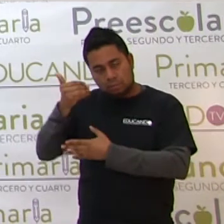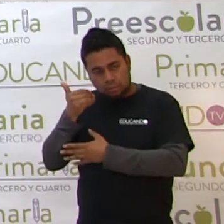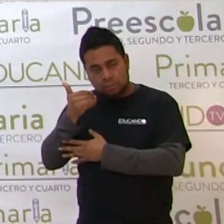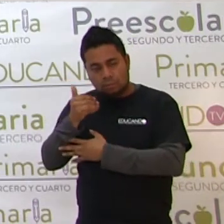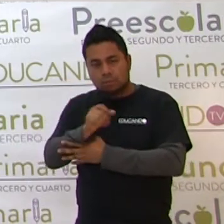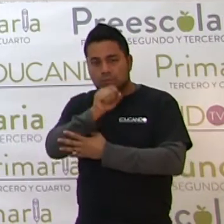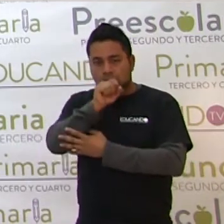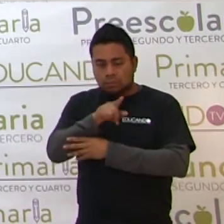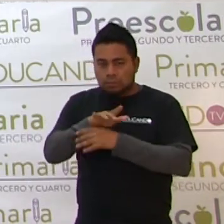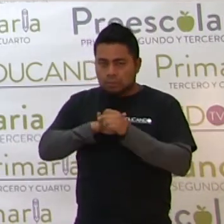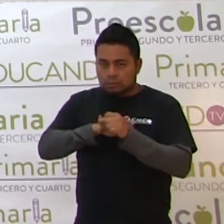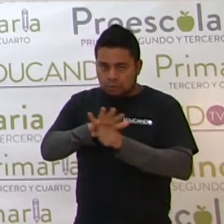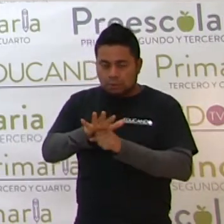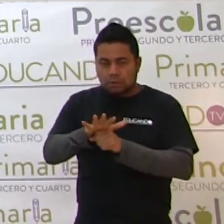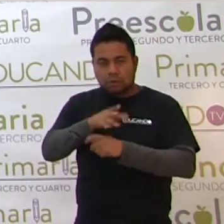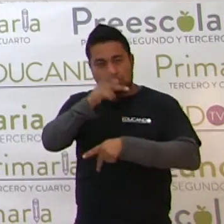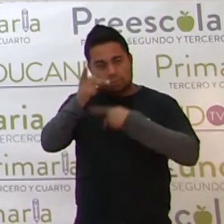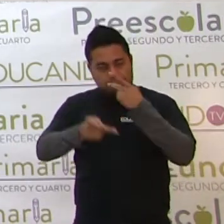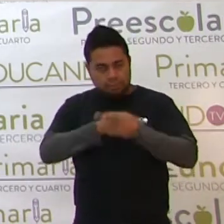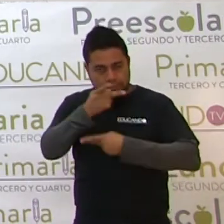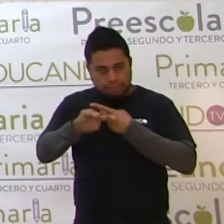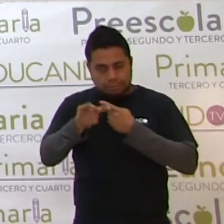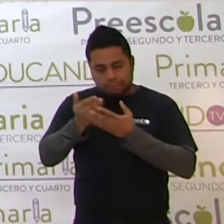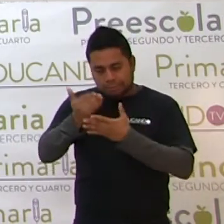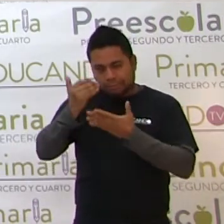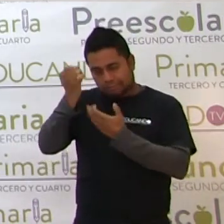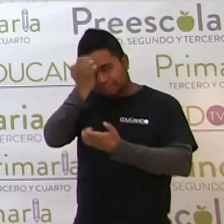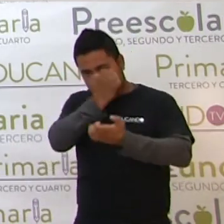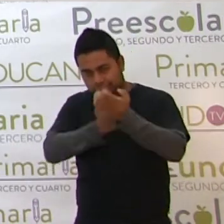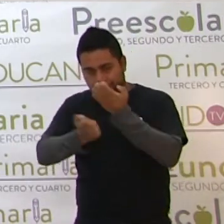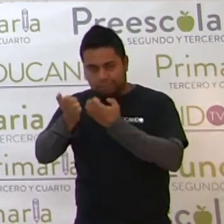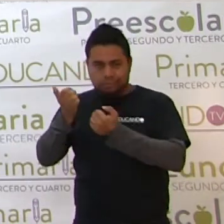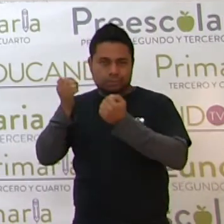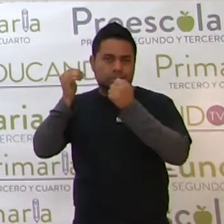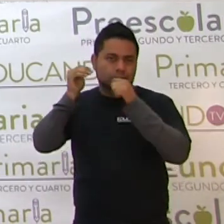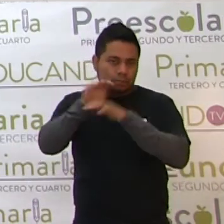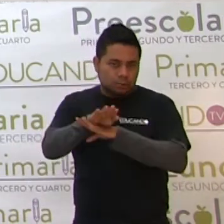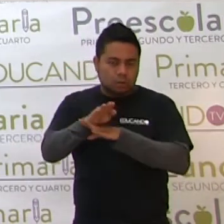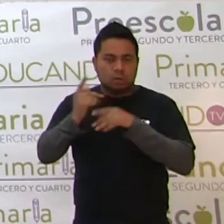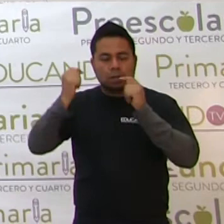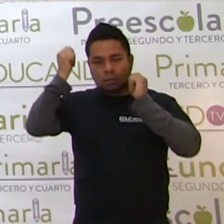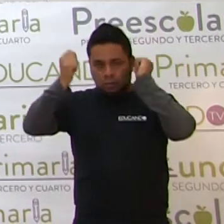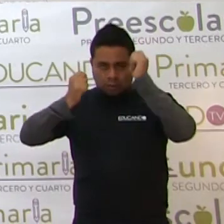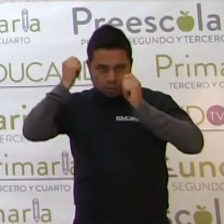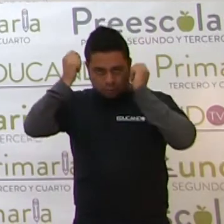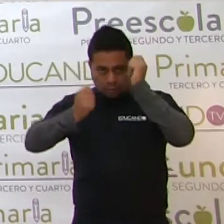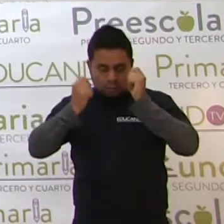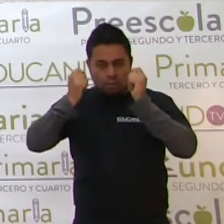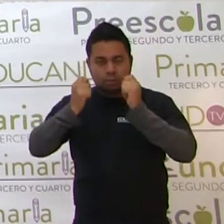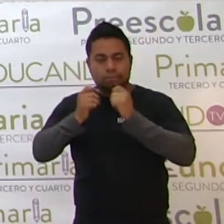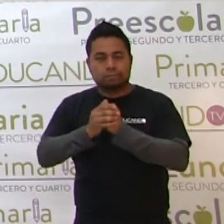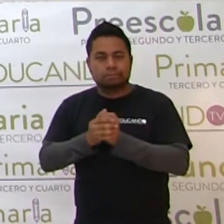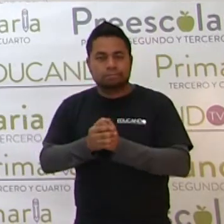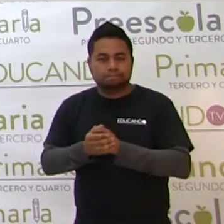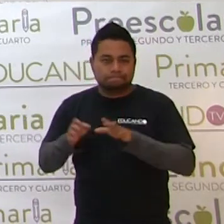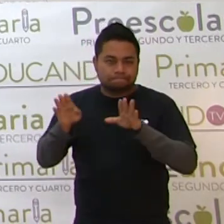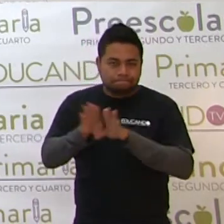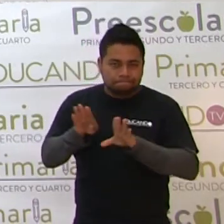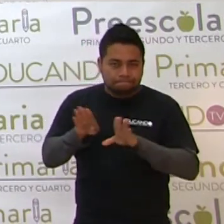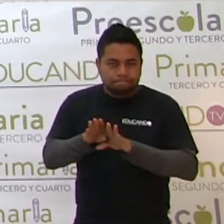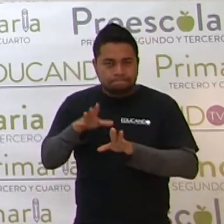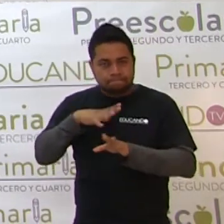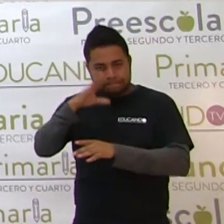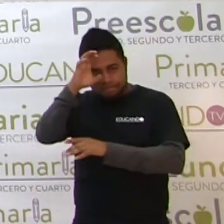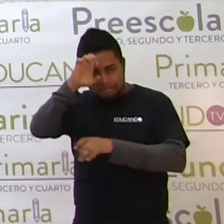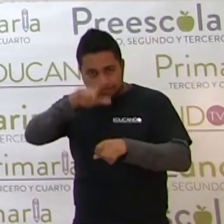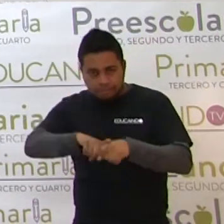las preguntas que estuvimos analizando acerca del turismo, cómo está el aspecto